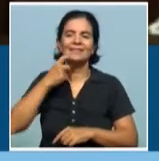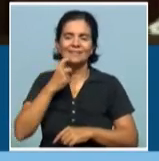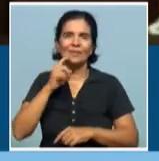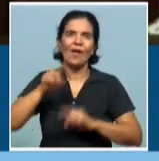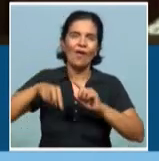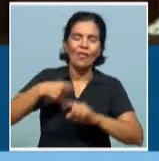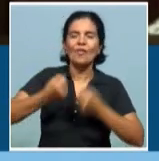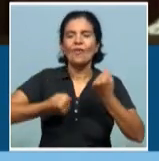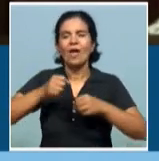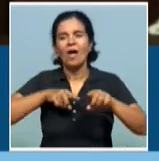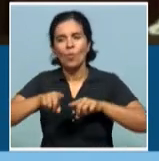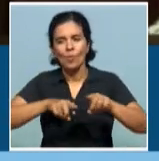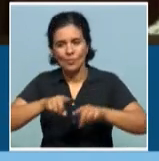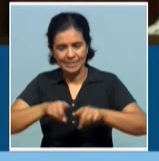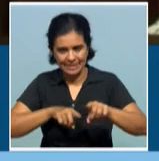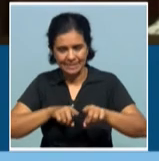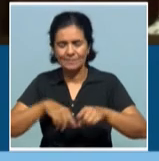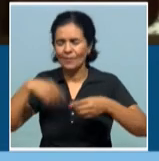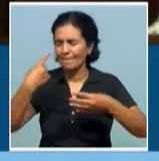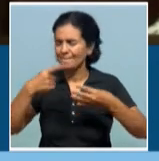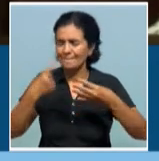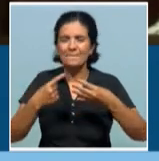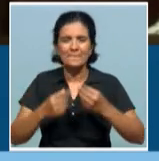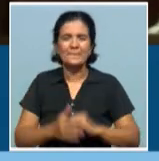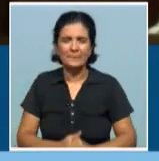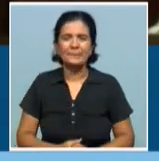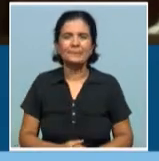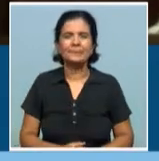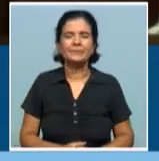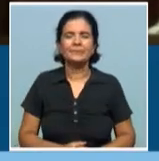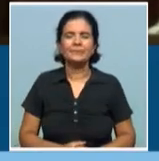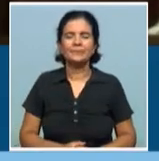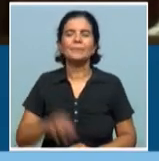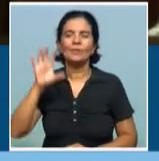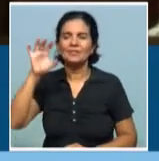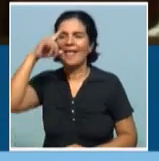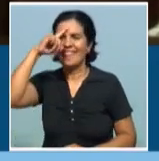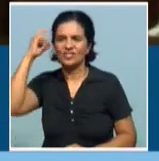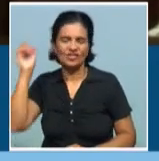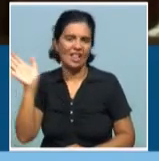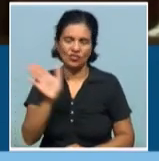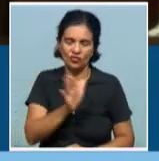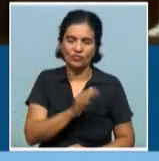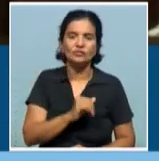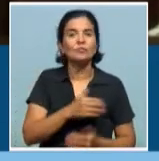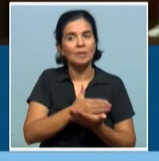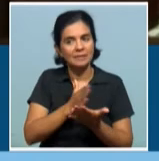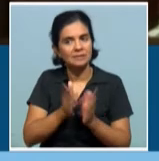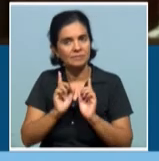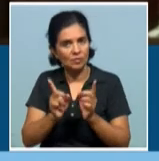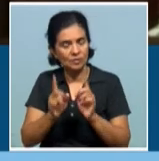diferentes categorías provinciales, regionales y nacionales. La zona de actividad logística,